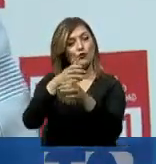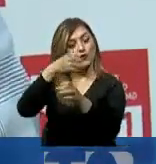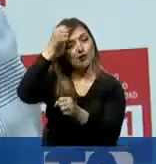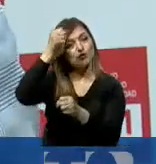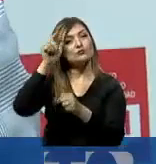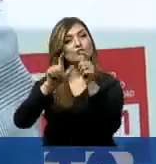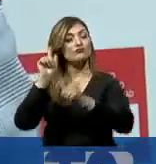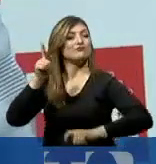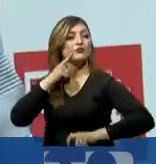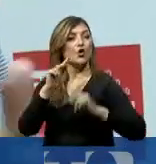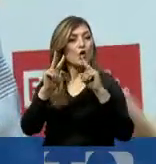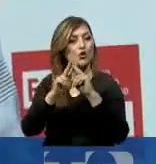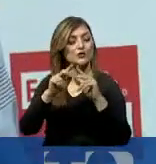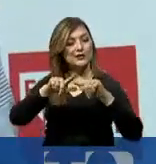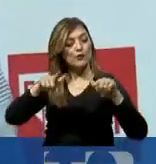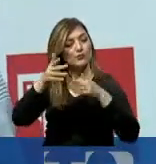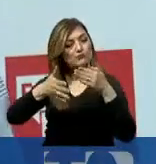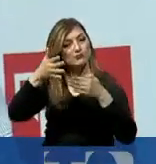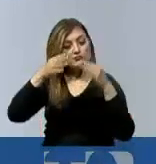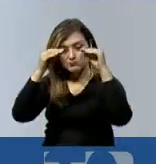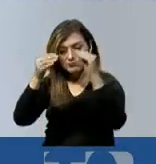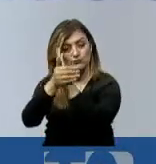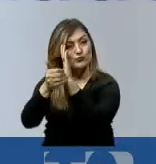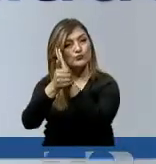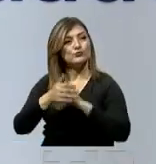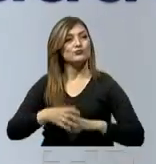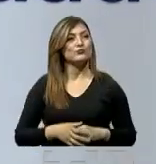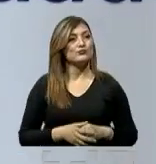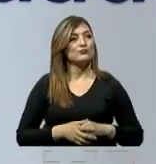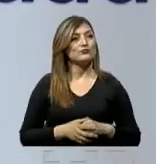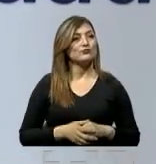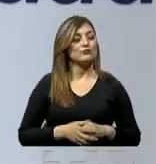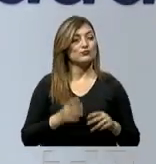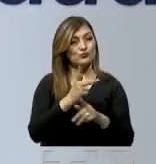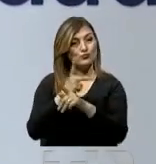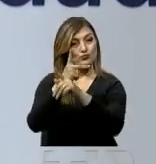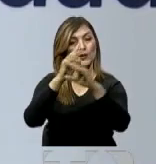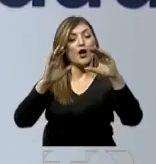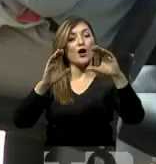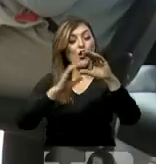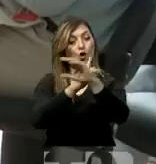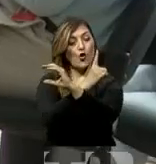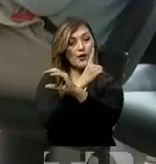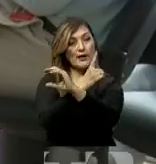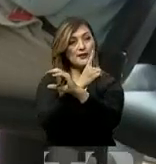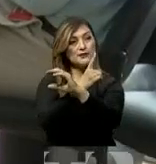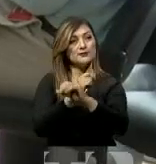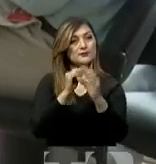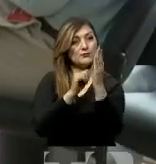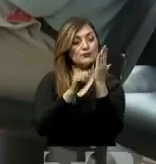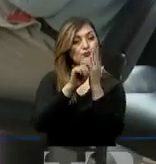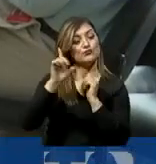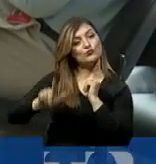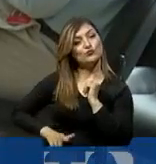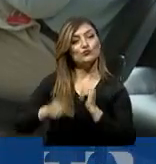federaciones que conocen estos lenguajes, que conocen estas estrategias. El Consejo Nacional para la Igualdad de Discapacidades, CONADIS, el Ministerio